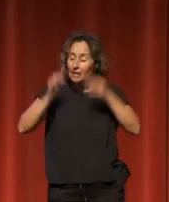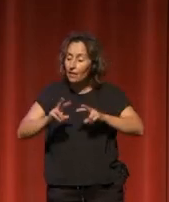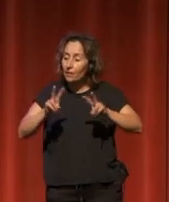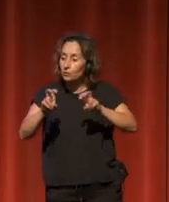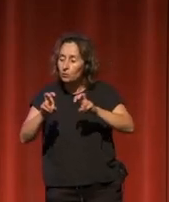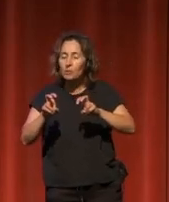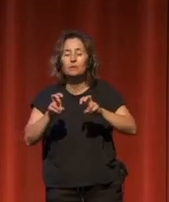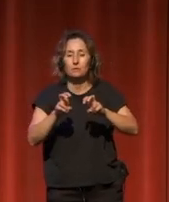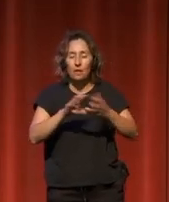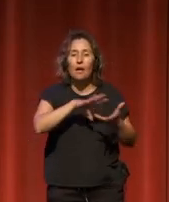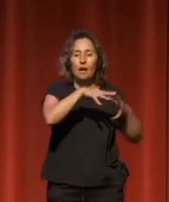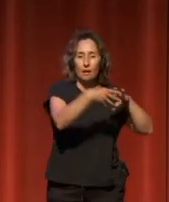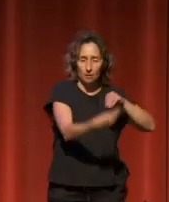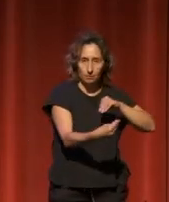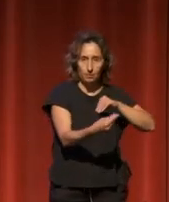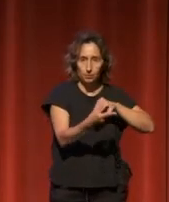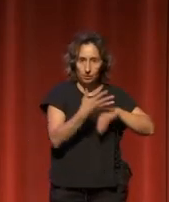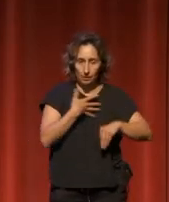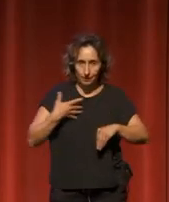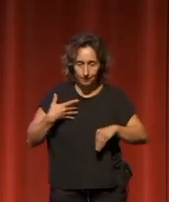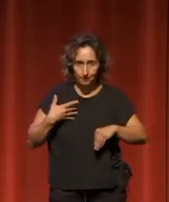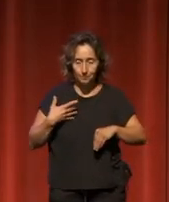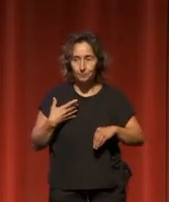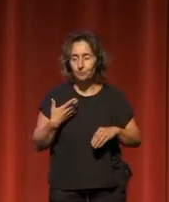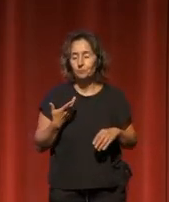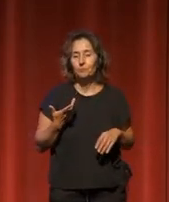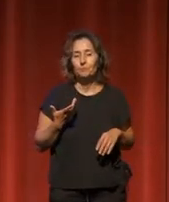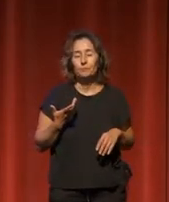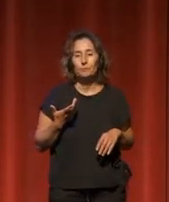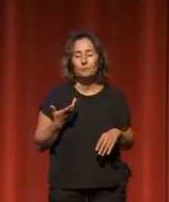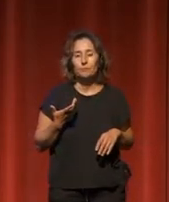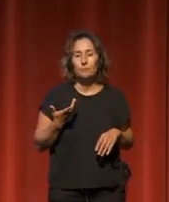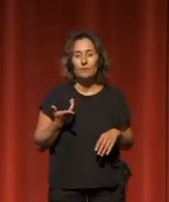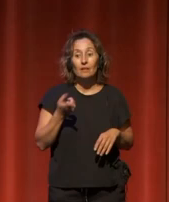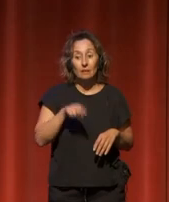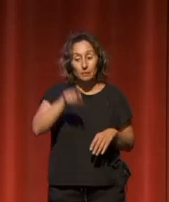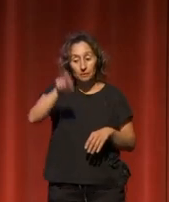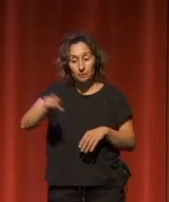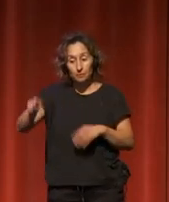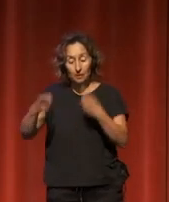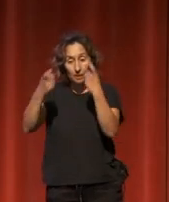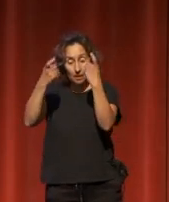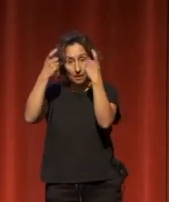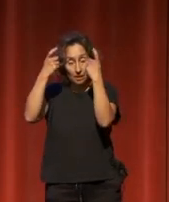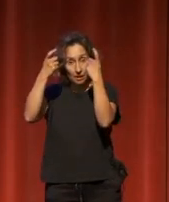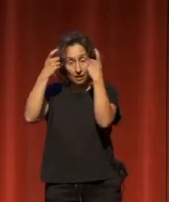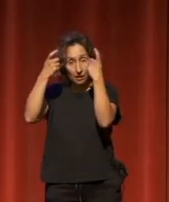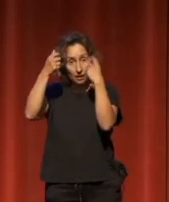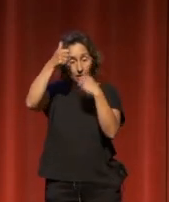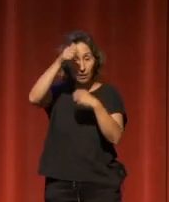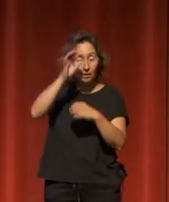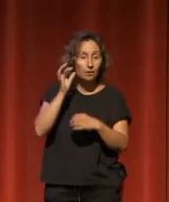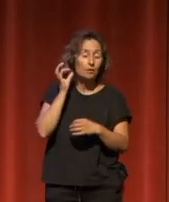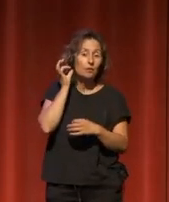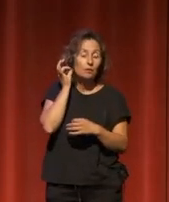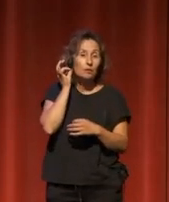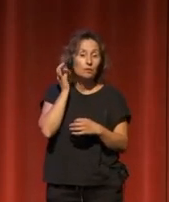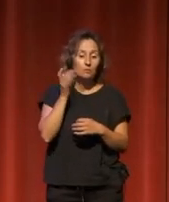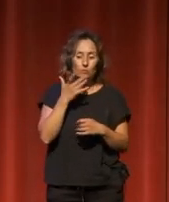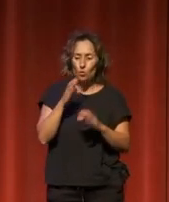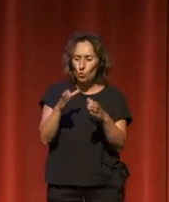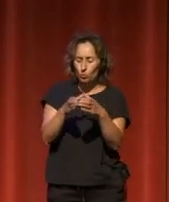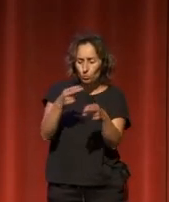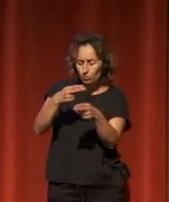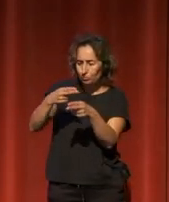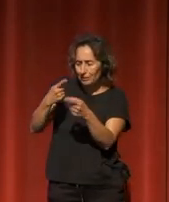y necesidades entre ellas eh También las del alumnado y y los de distintos colectivos a los que atendemos con un